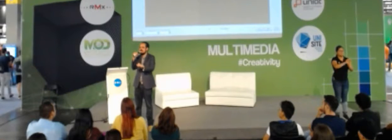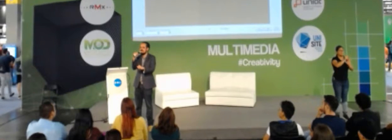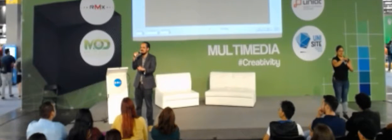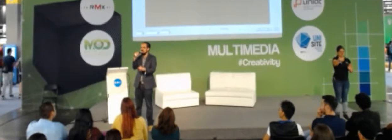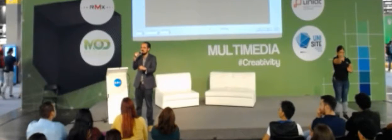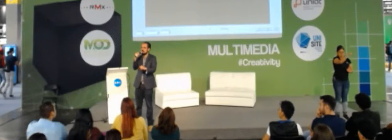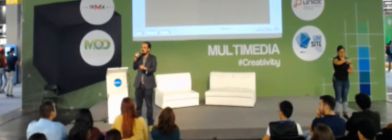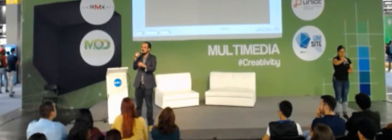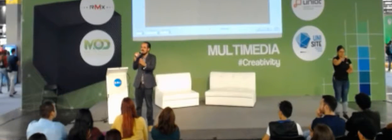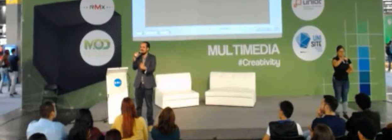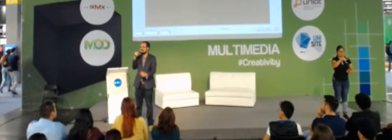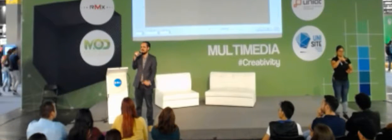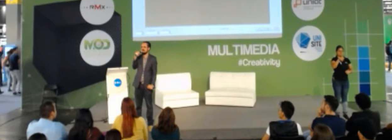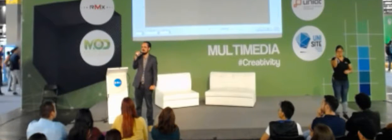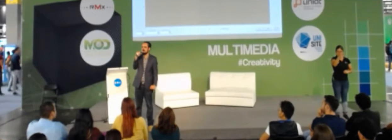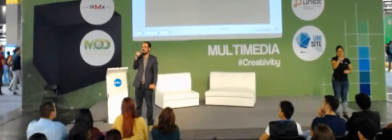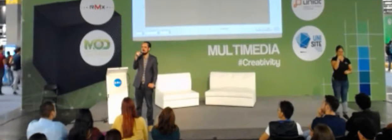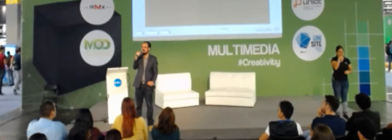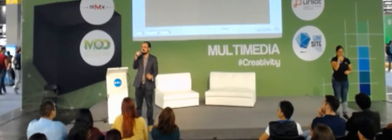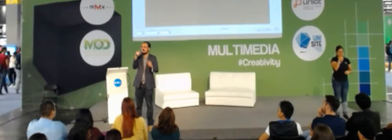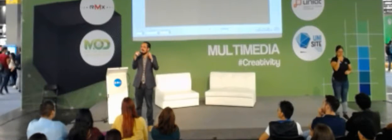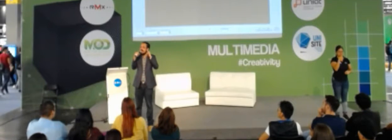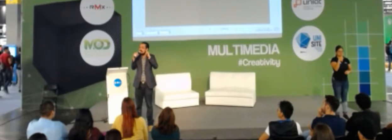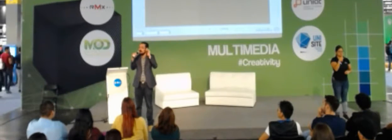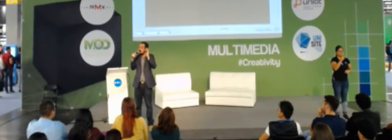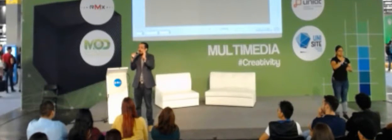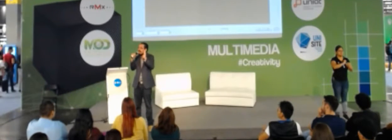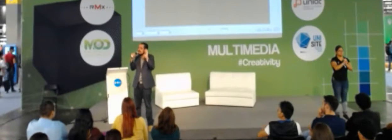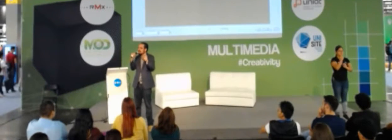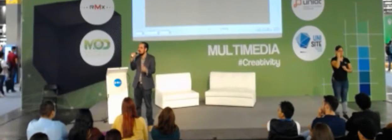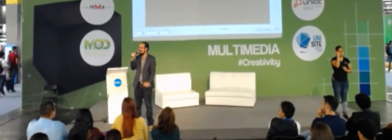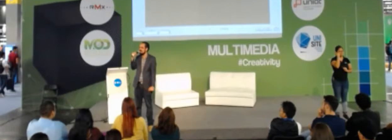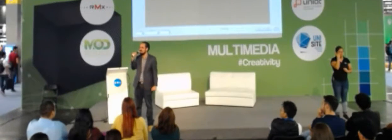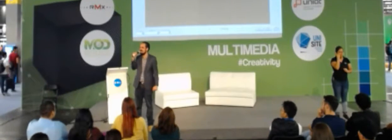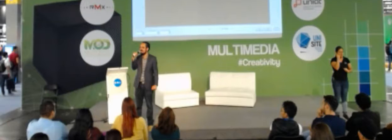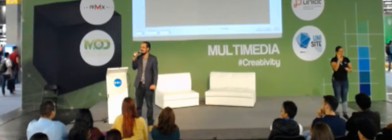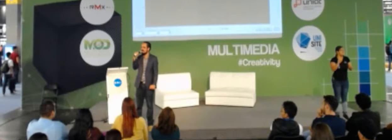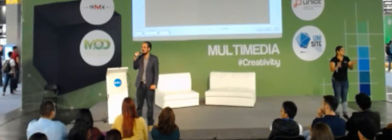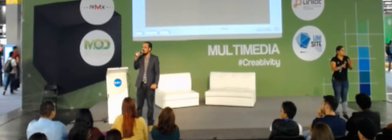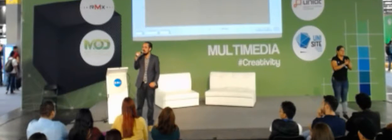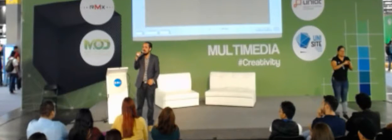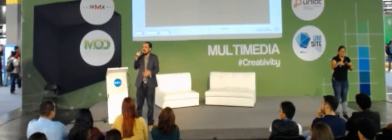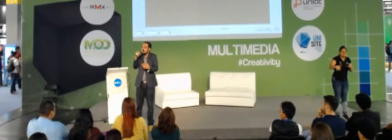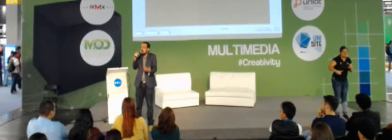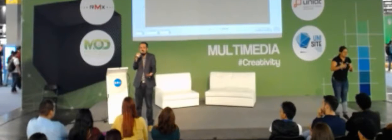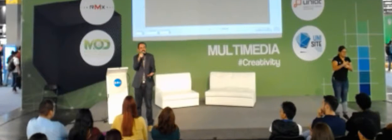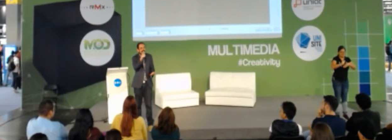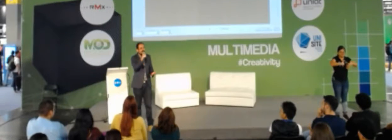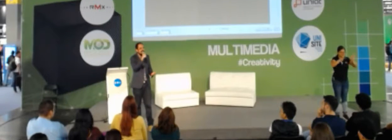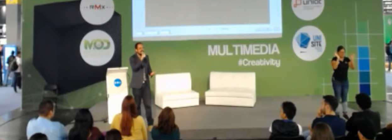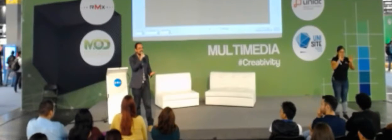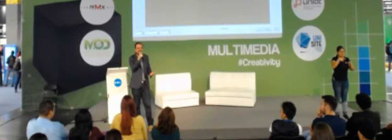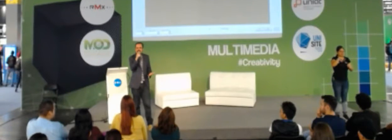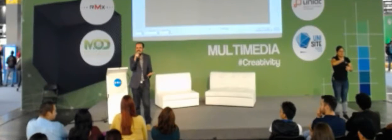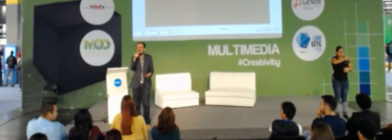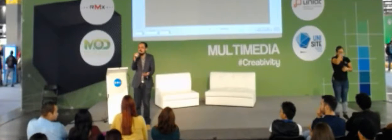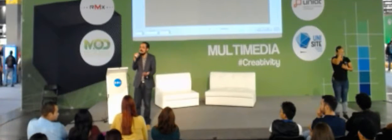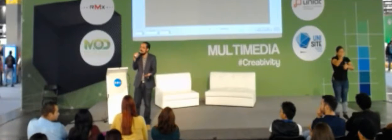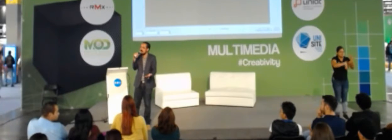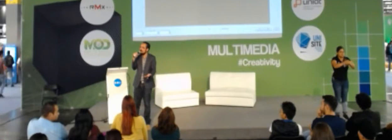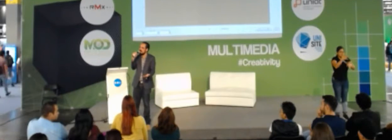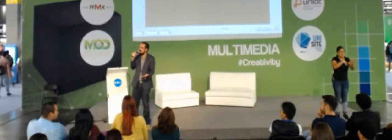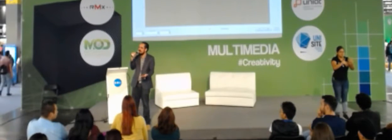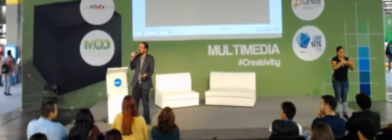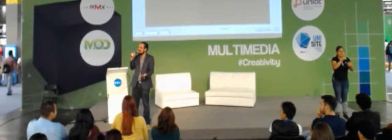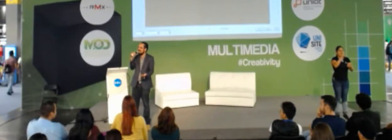ustedes, oyentes, se quedara sordo por X razón y que no conoce la lengua de señas, se vería en un